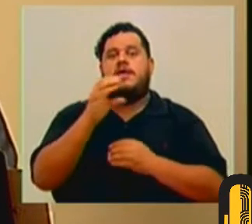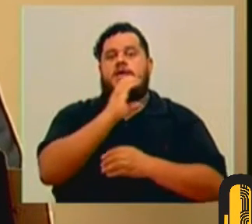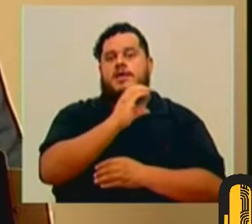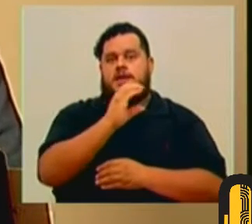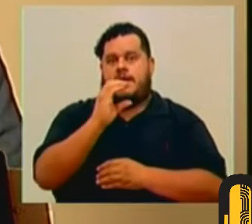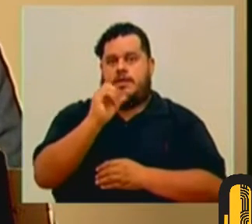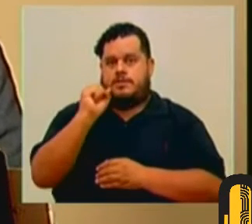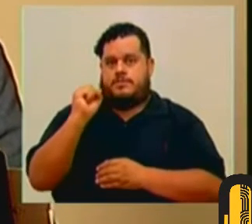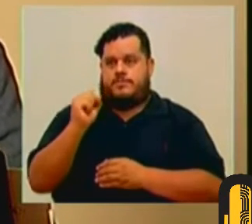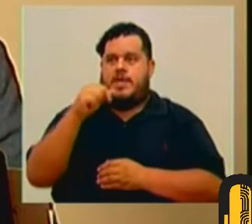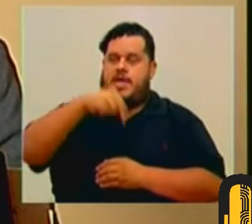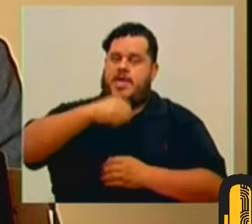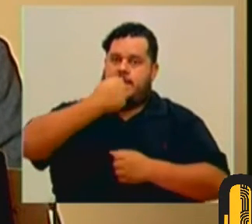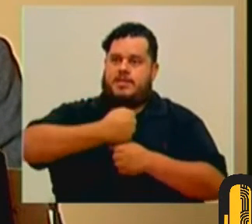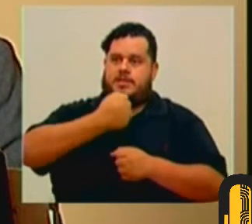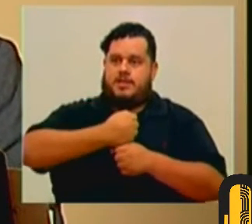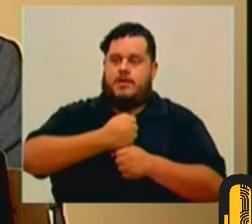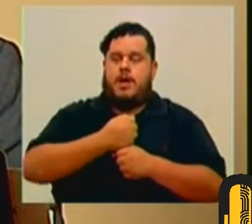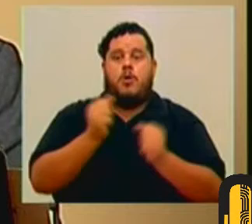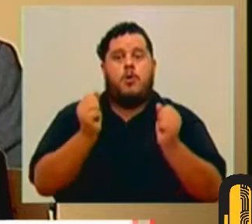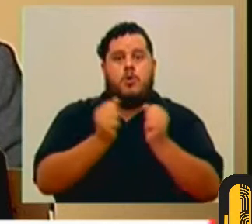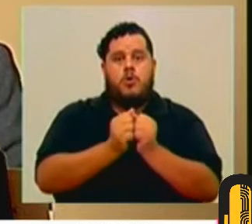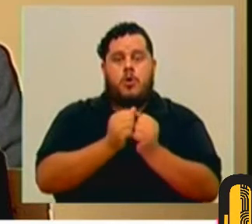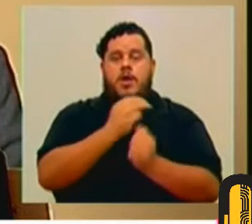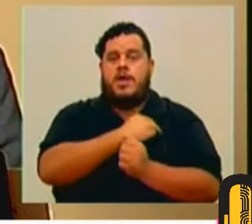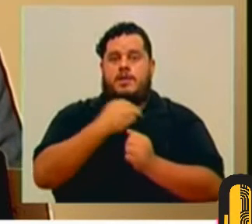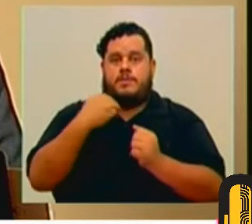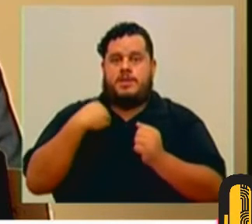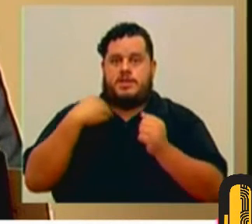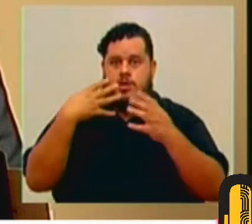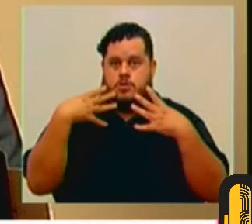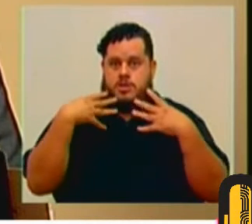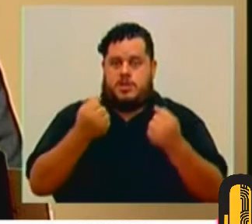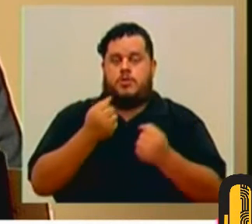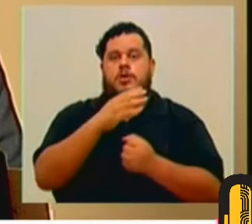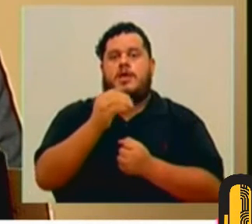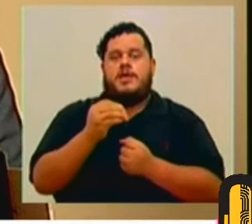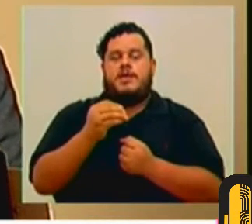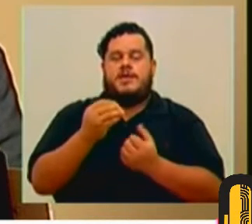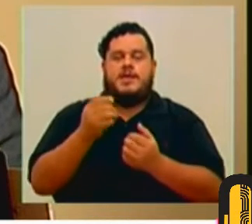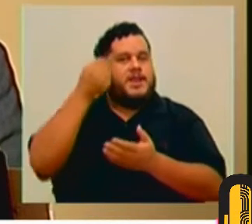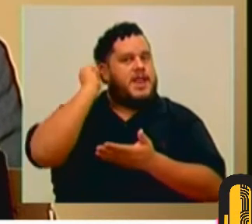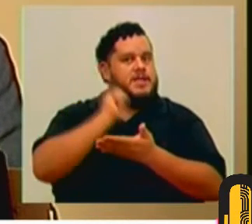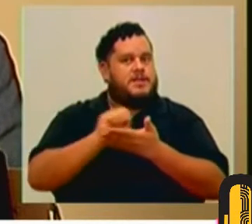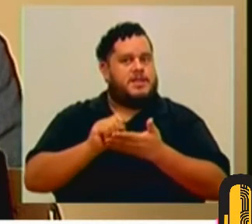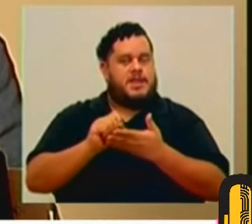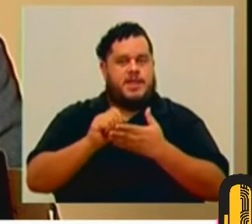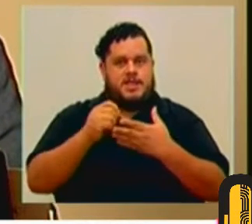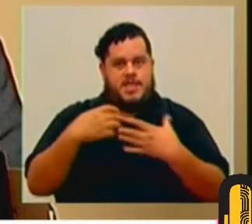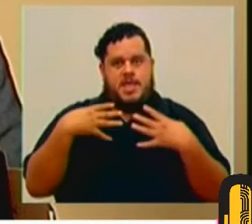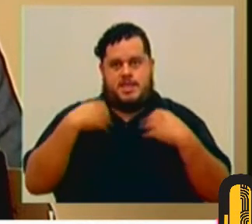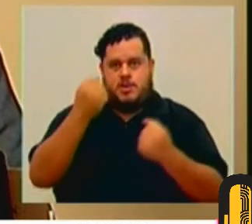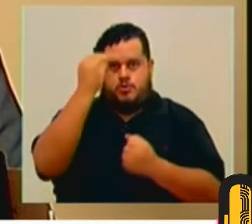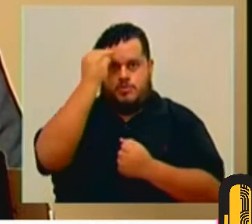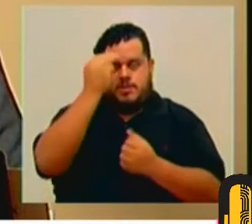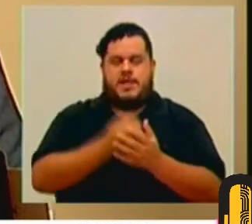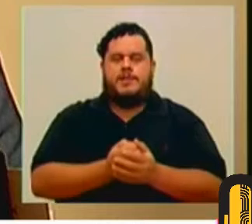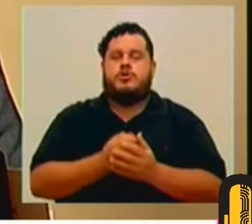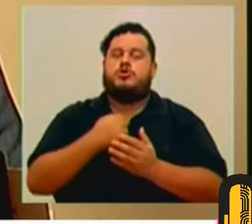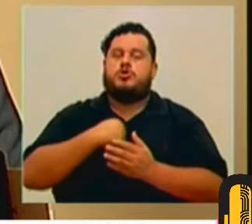Costarricense en este trabajo colaborativo con el Ministerio de Salud y la Secretaría de Salud Mental. Insto a que